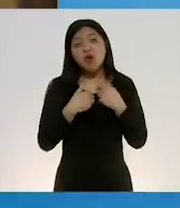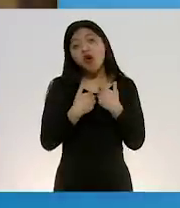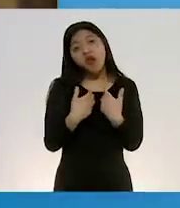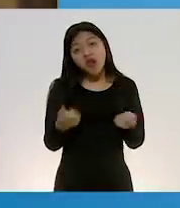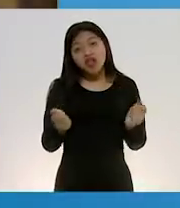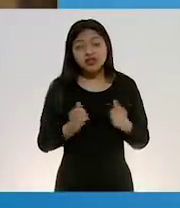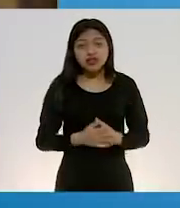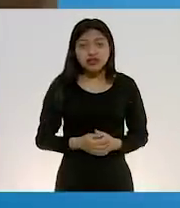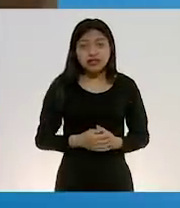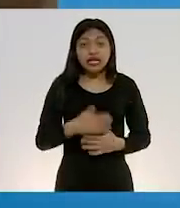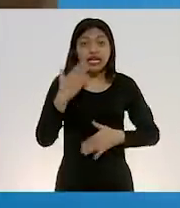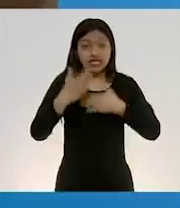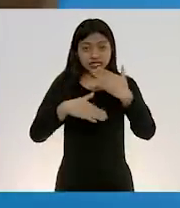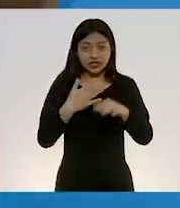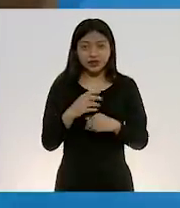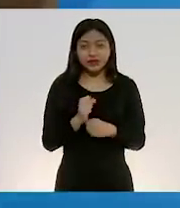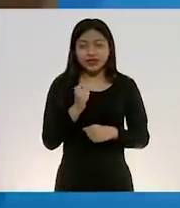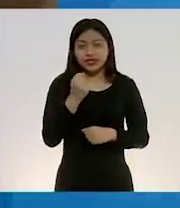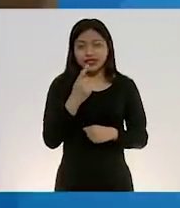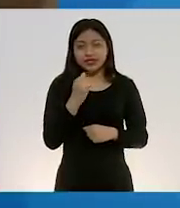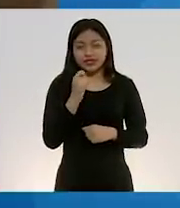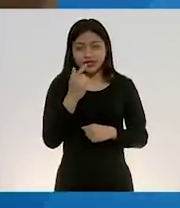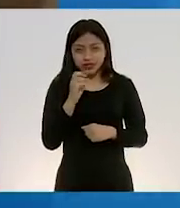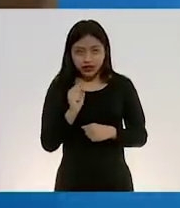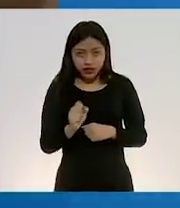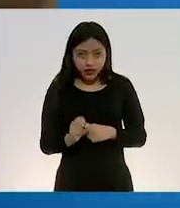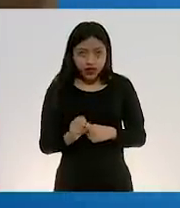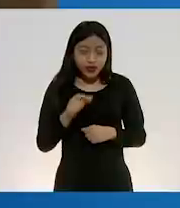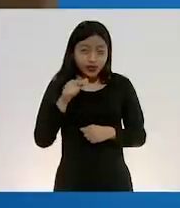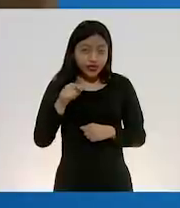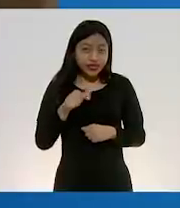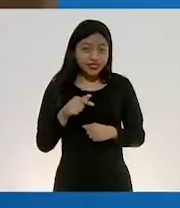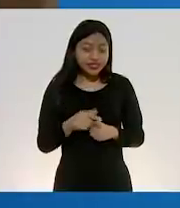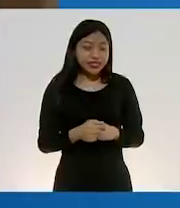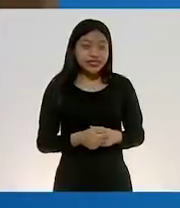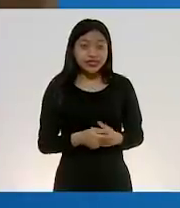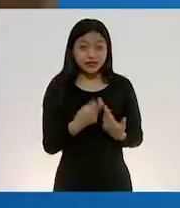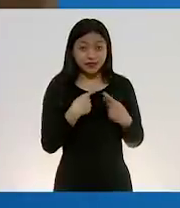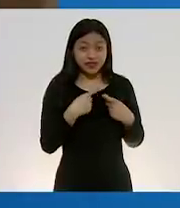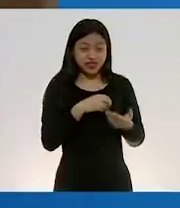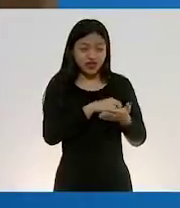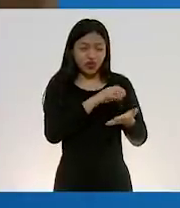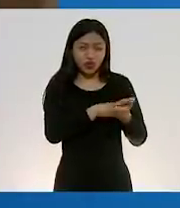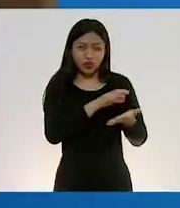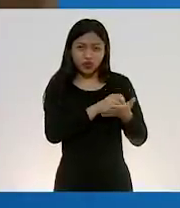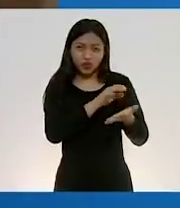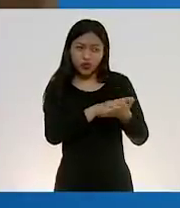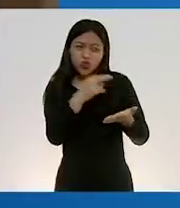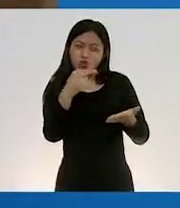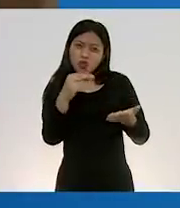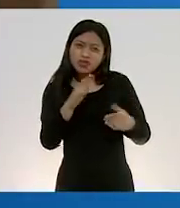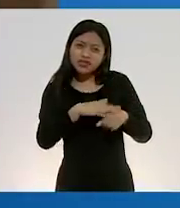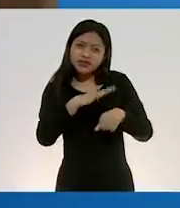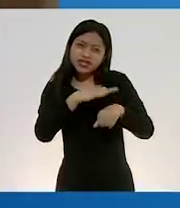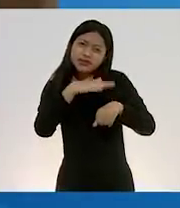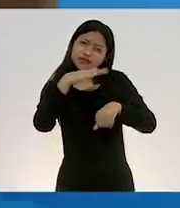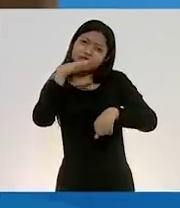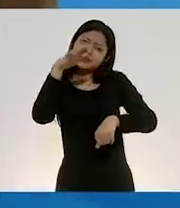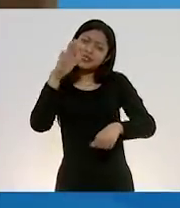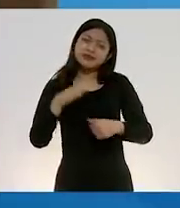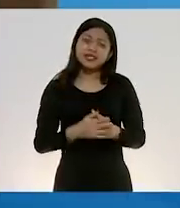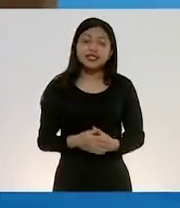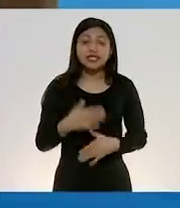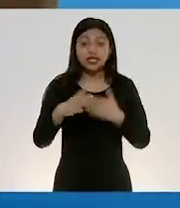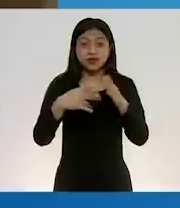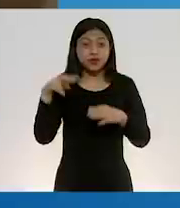ya empiezan a aparecer un 2% de mestizos en la parroquia del Sagrario, un 4% en el